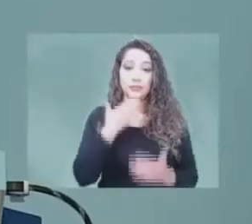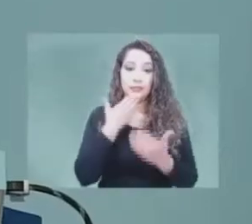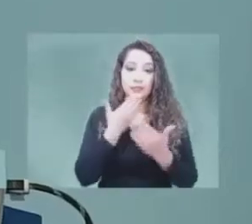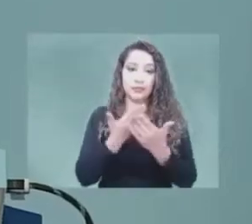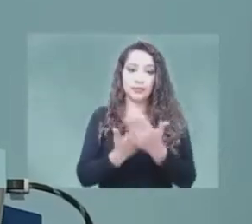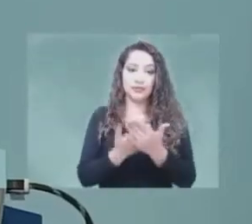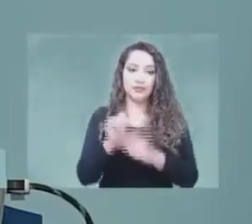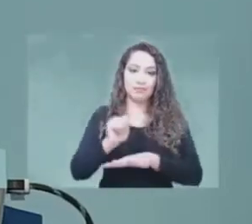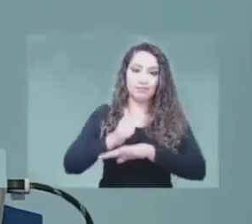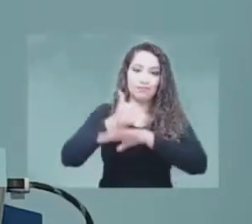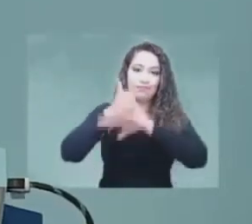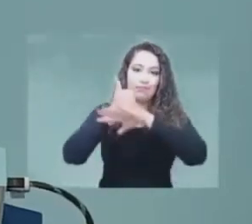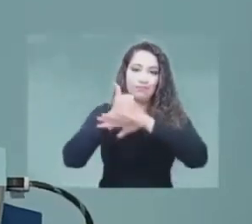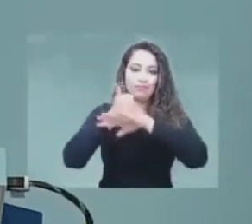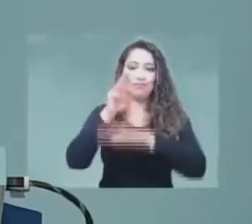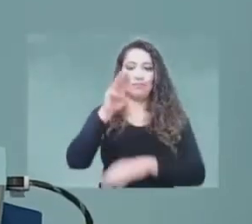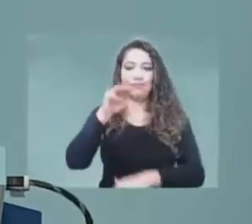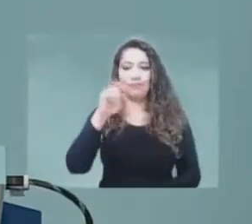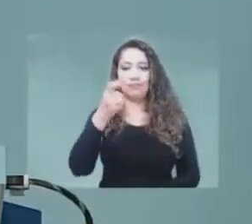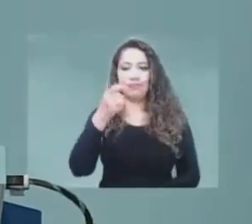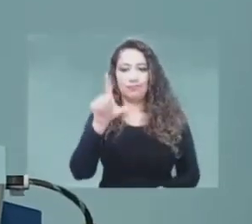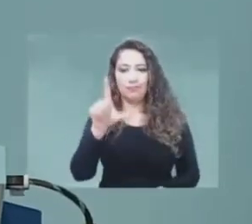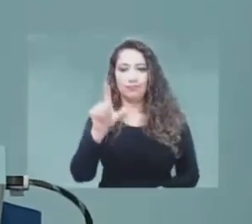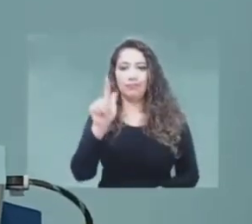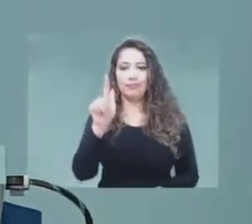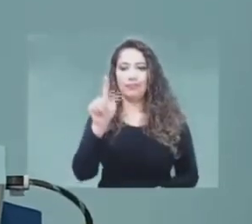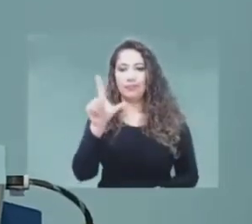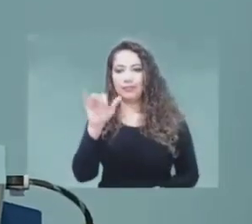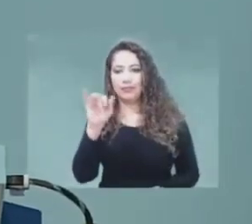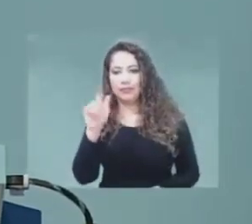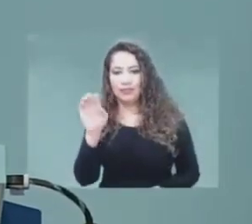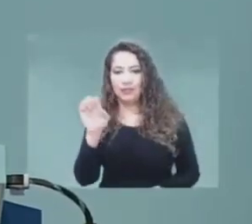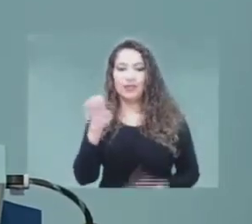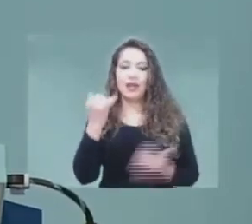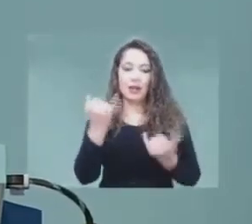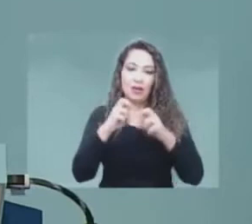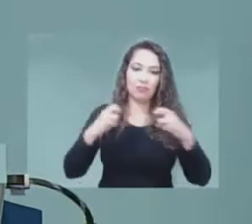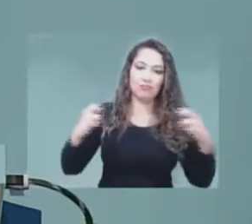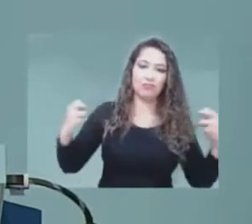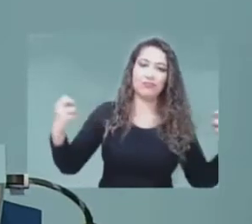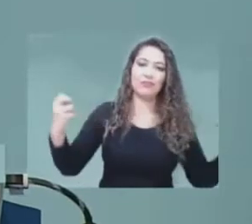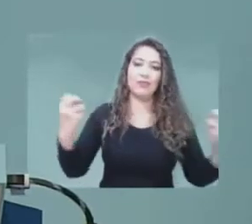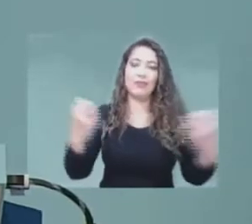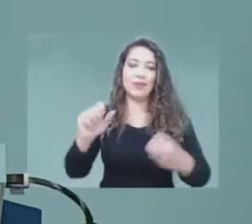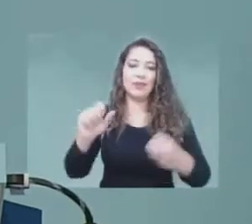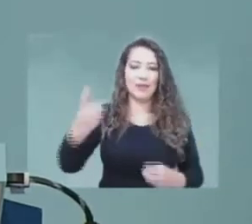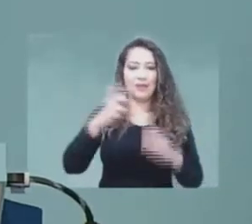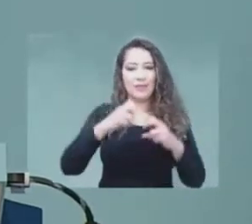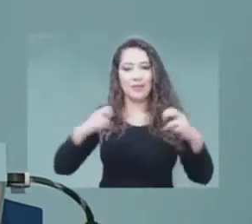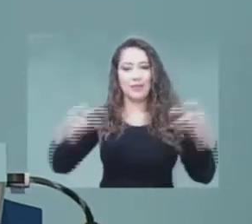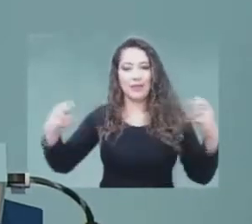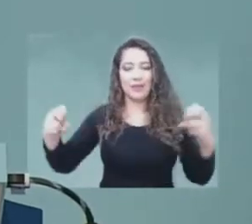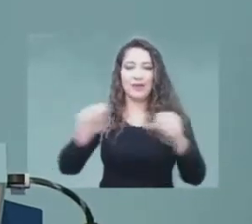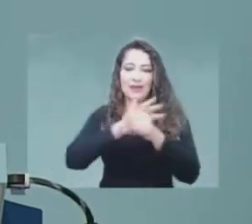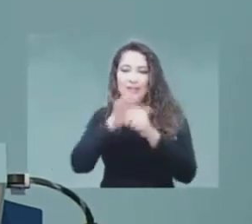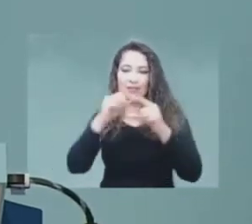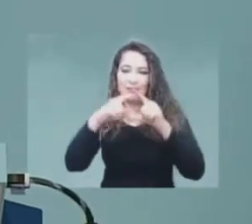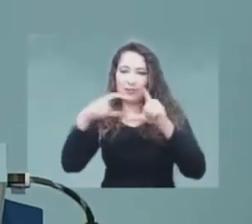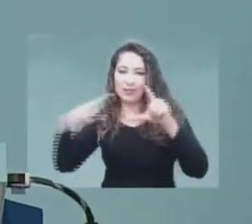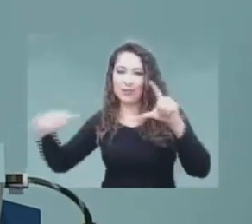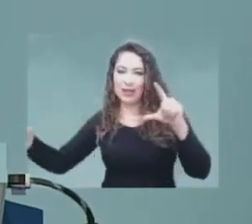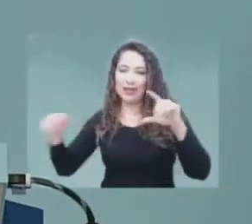Y a continuación damos inicio al primer panel del día, titulado Espectro para verticales y futuros esquemas de